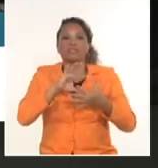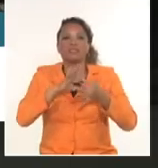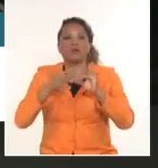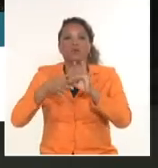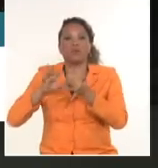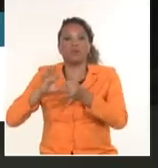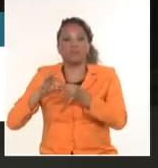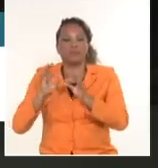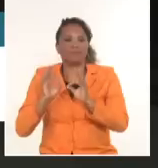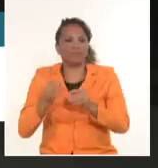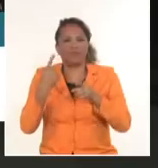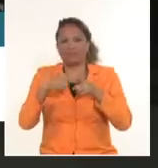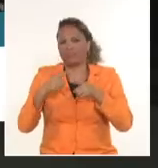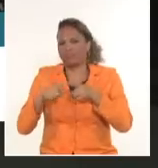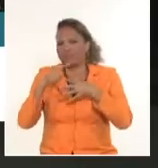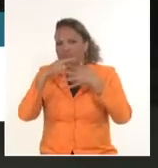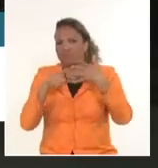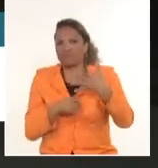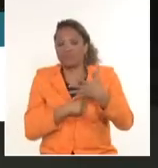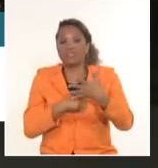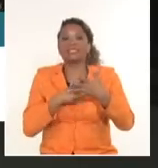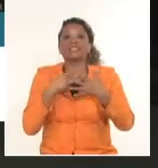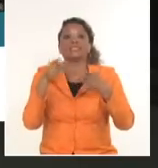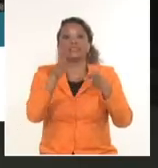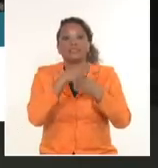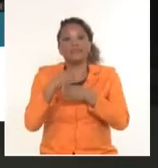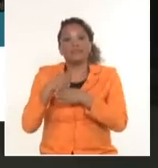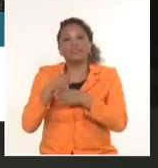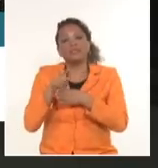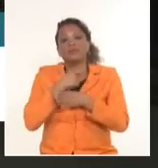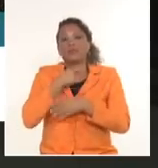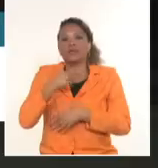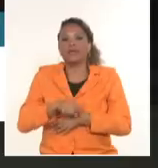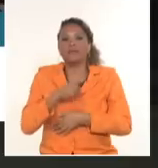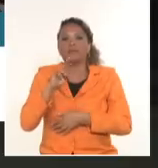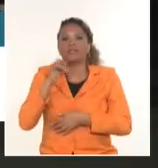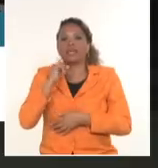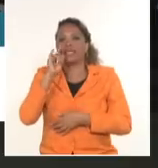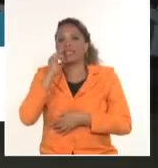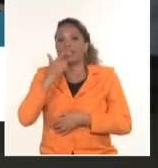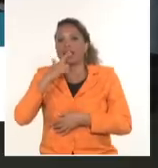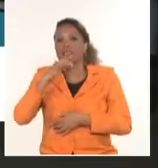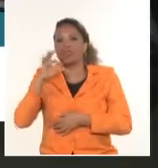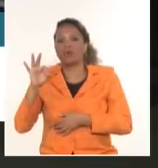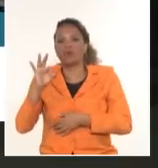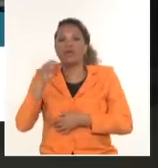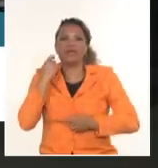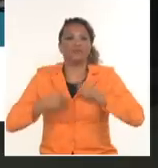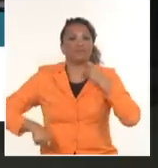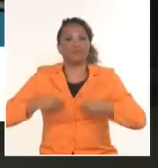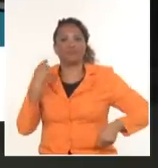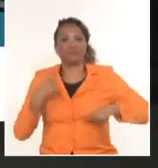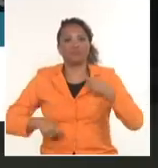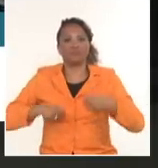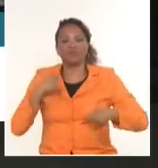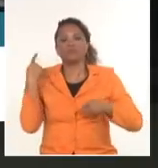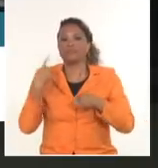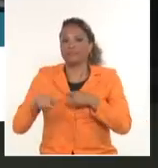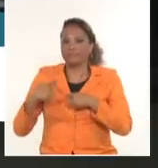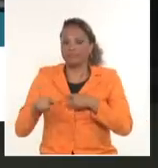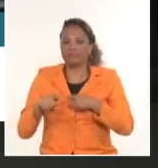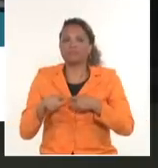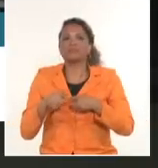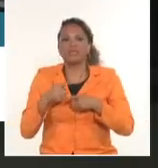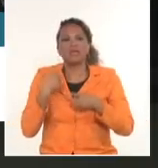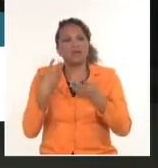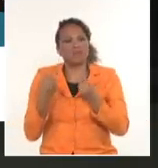hay otros atletas como la Daily Cooper. Estamos hablando de Reinaldo Espinosa en el atletismo. Hay mucha salud, creo yo, en el deporte cubano, y por